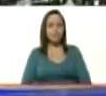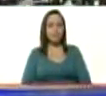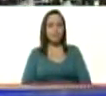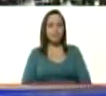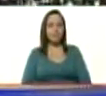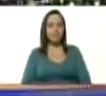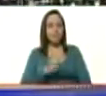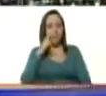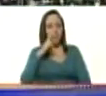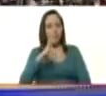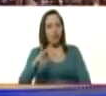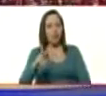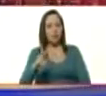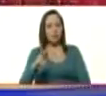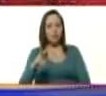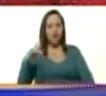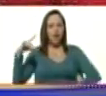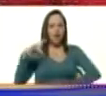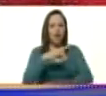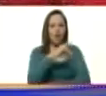Miren Conviasa, ¿cuánto cuesta?